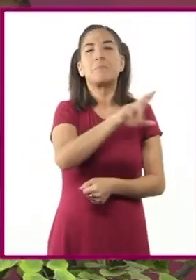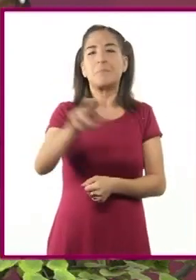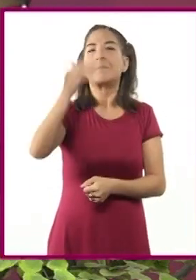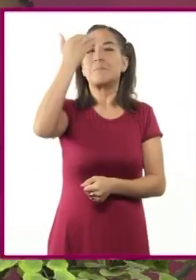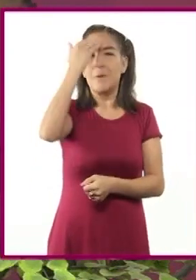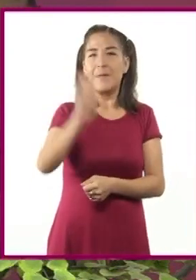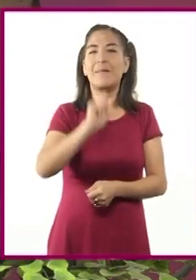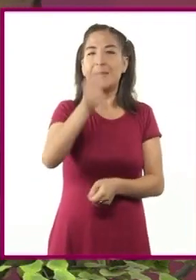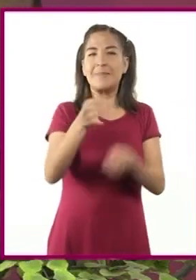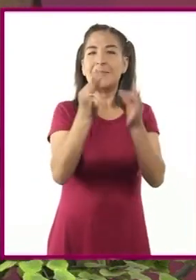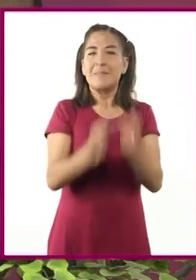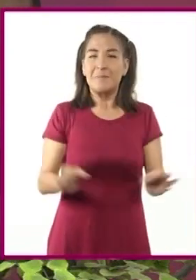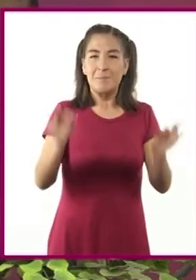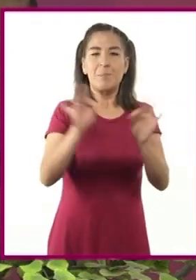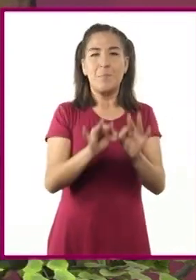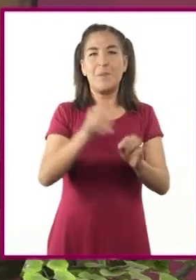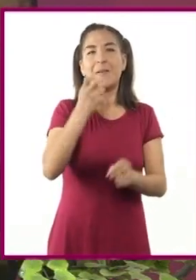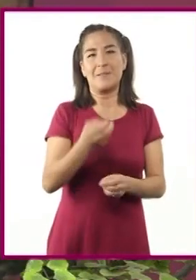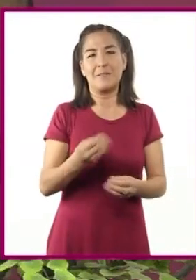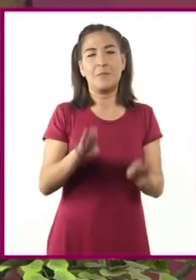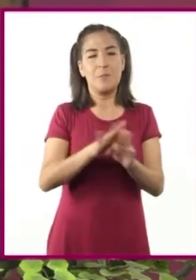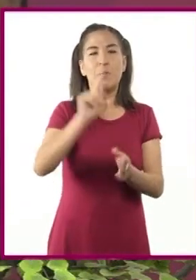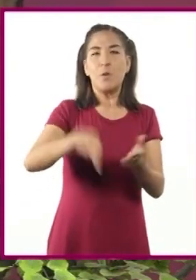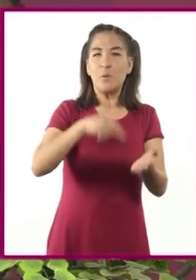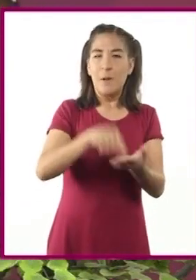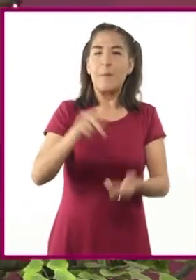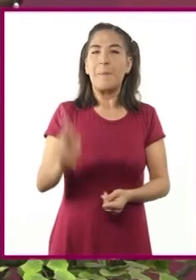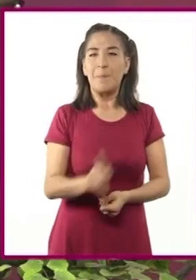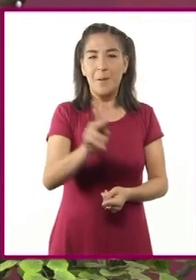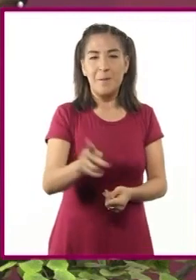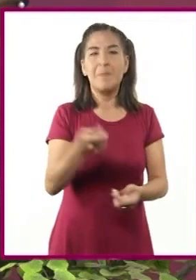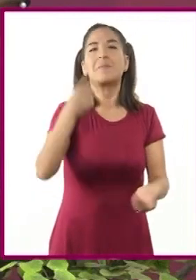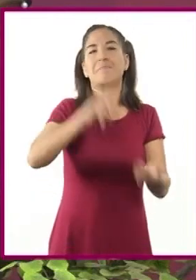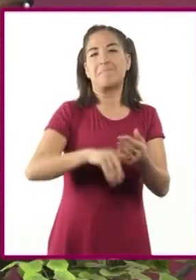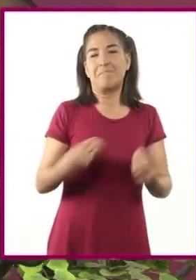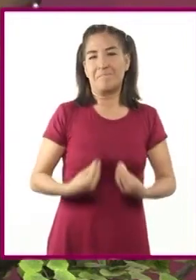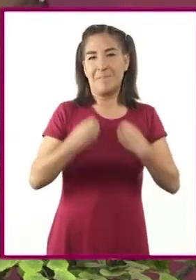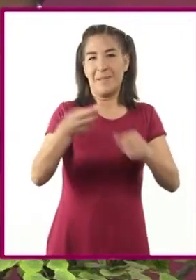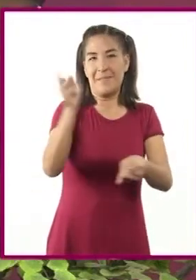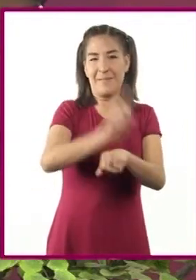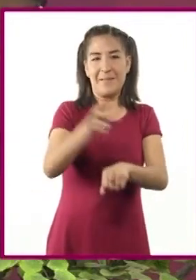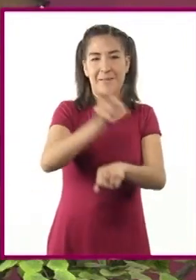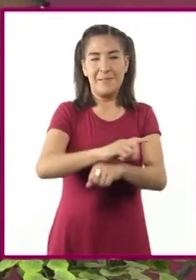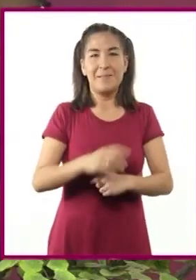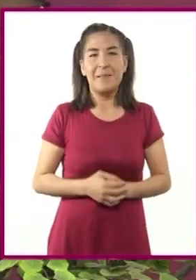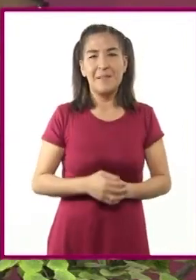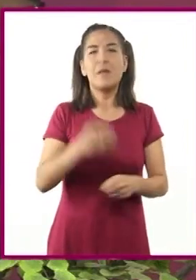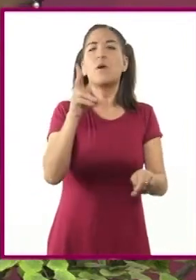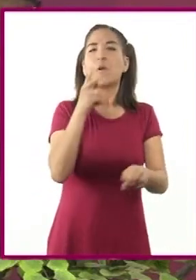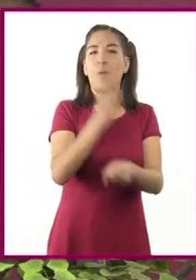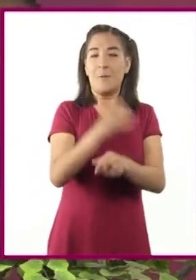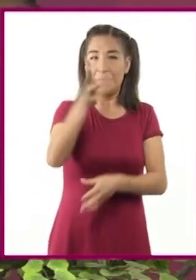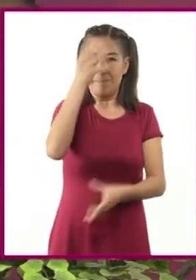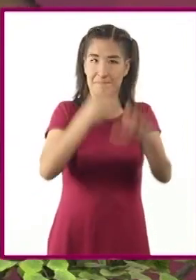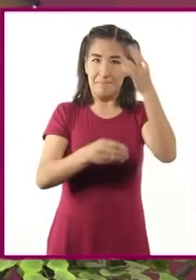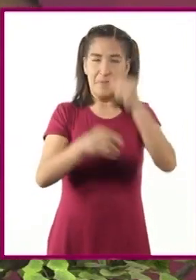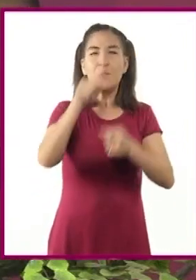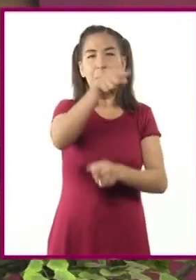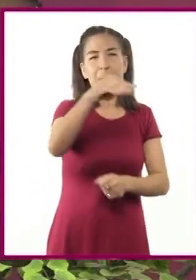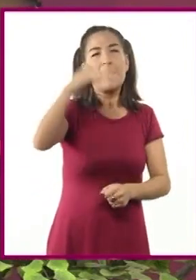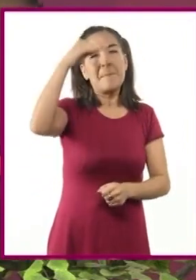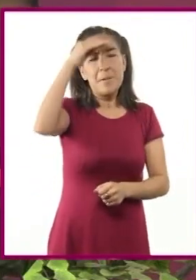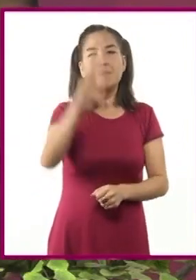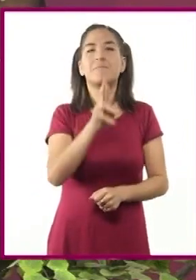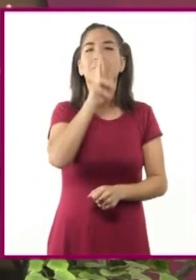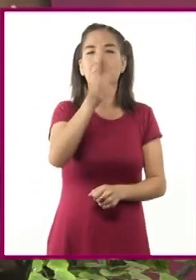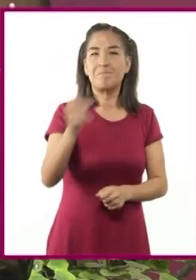reconoceremos la importancia que tienen los espacios rurales en nuestra vida cotidiana. Con lo que aprendieron, reflexionen y